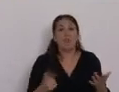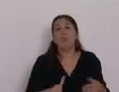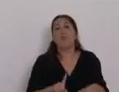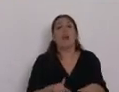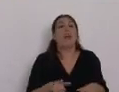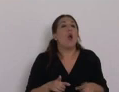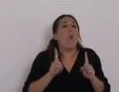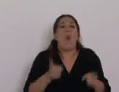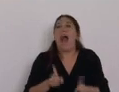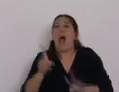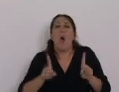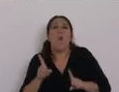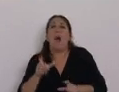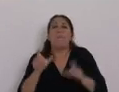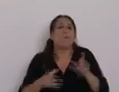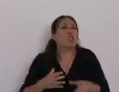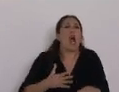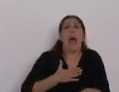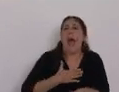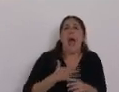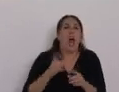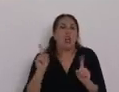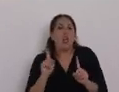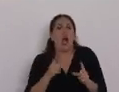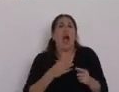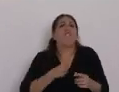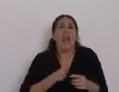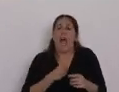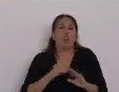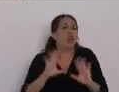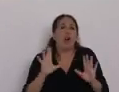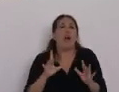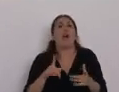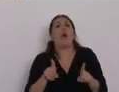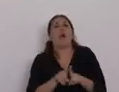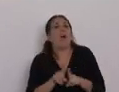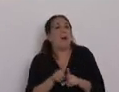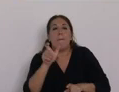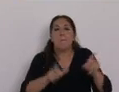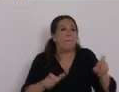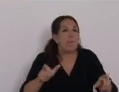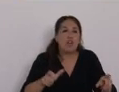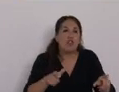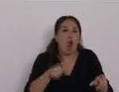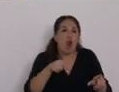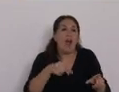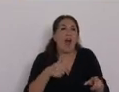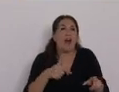más fanatismo que se tenga, no hay margen para las especulaciones personales. La gente la está pasando muy mal